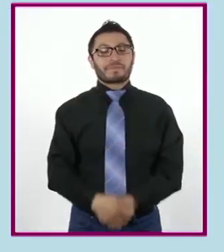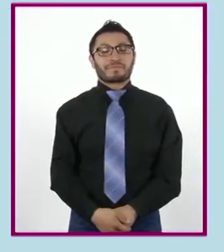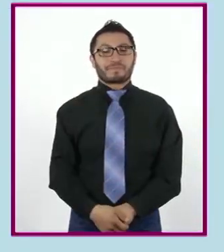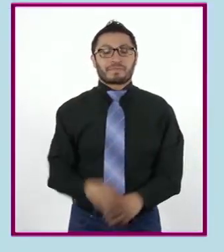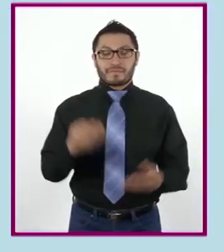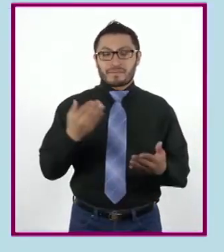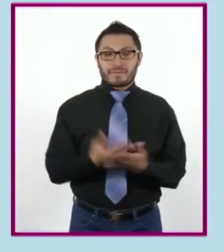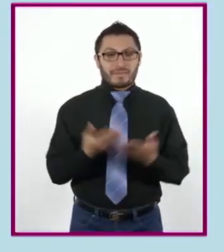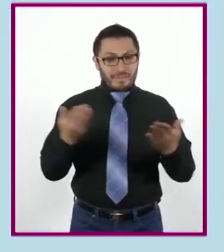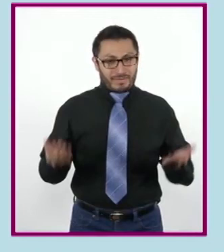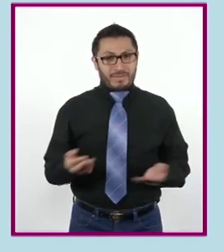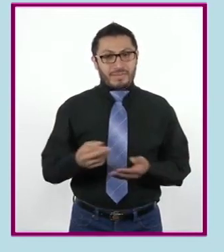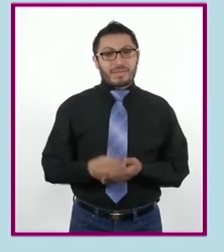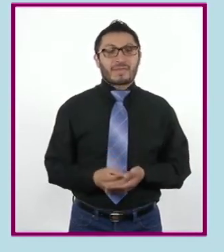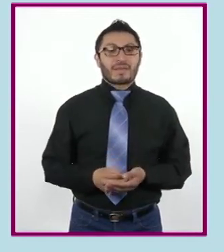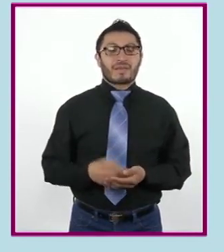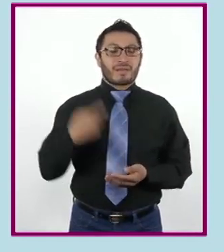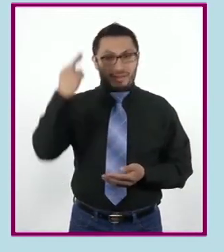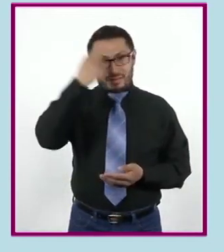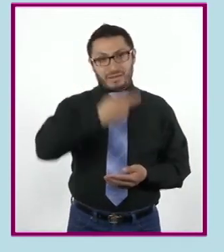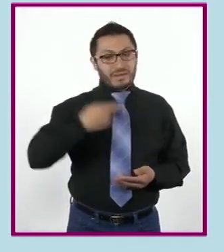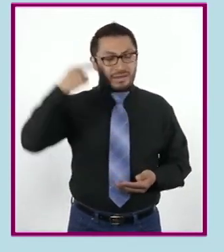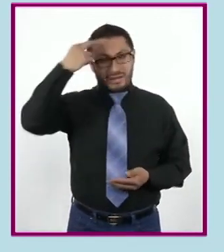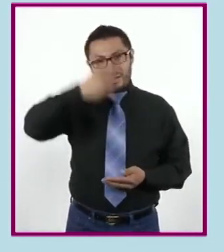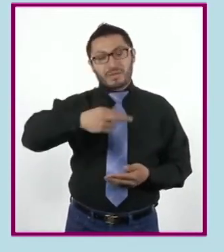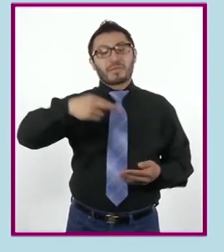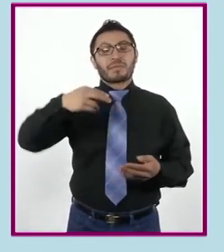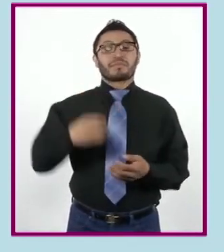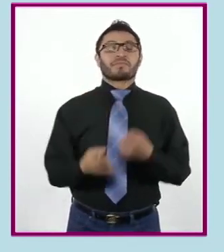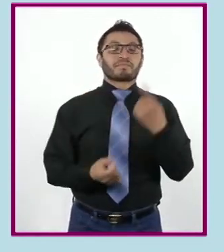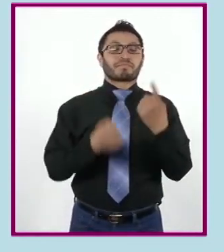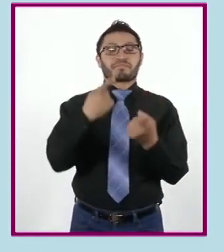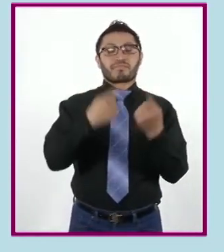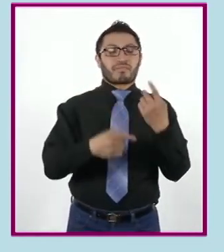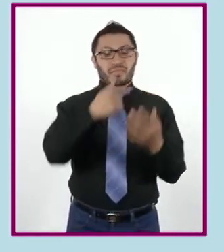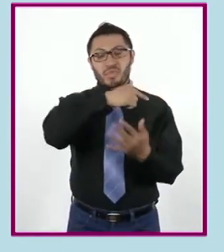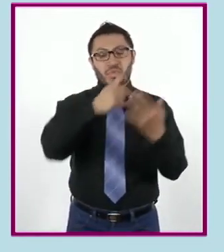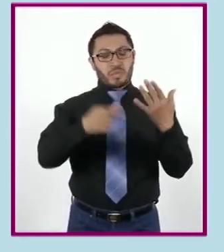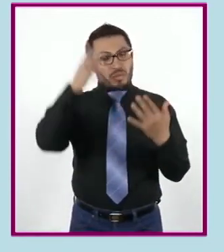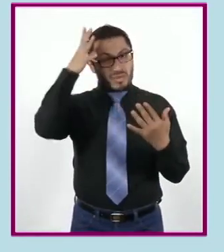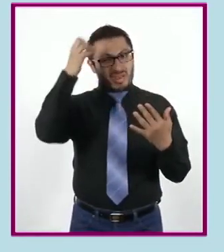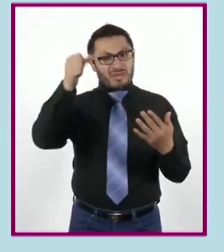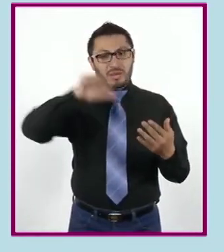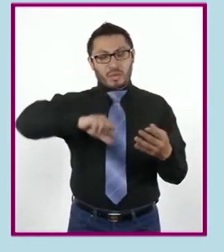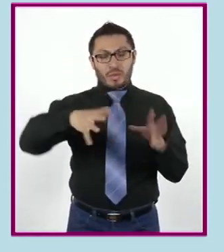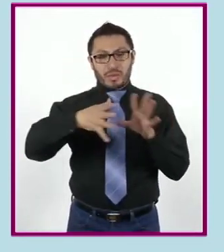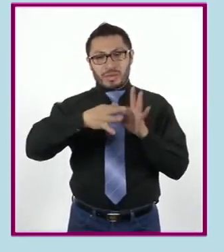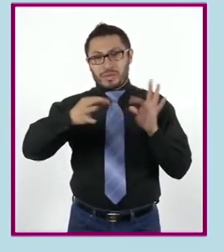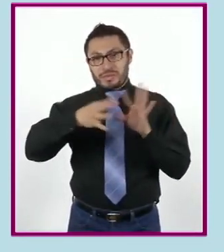A continuación, vamos a dar un repaso de algunos conceptos que vimos hoy.